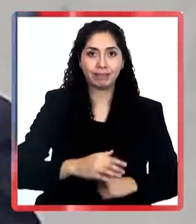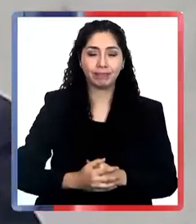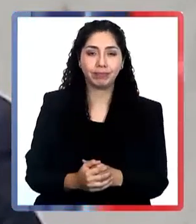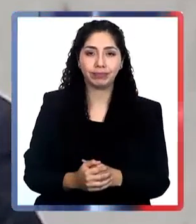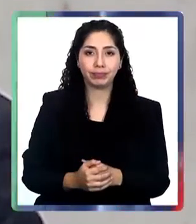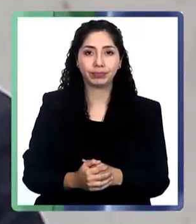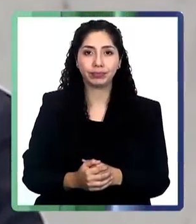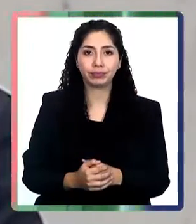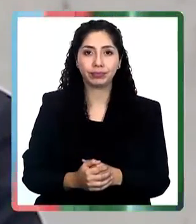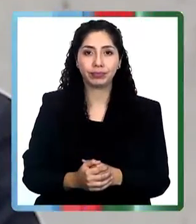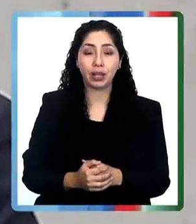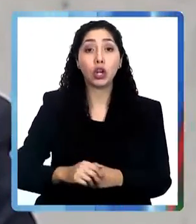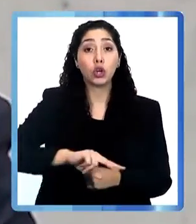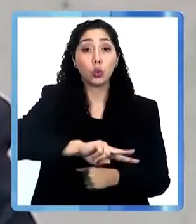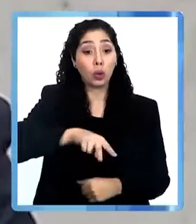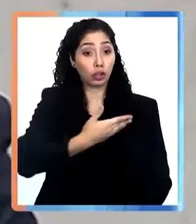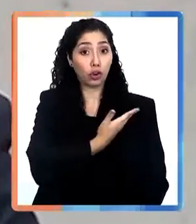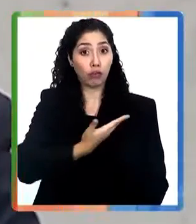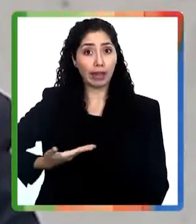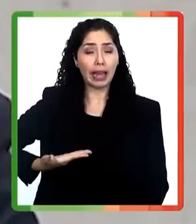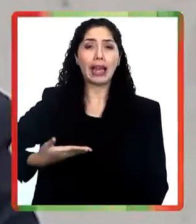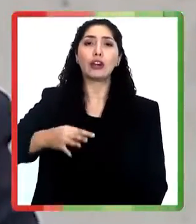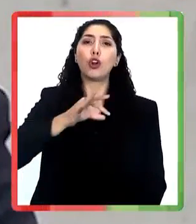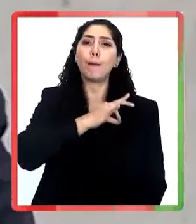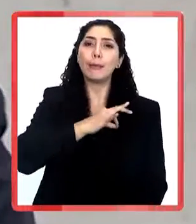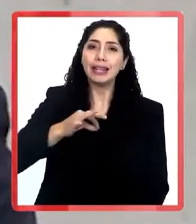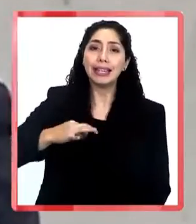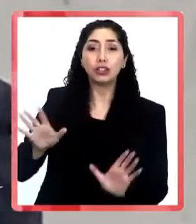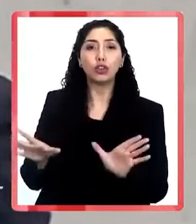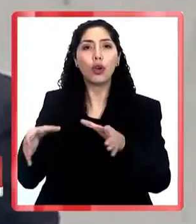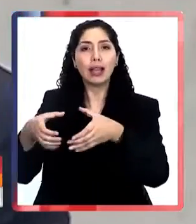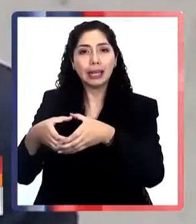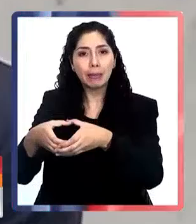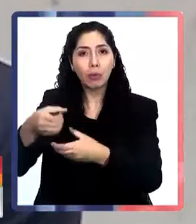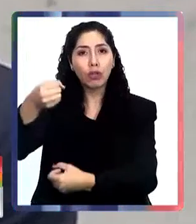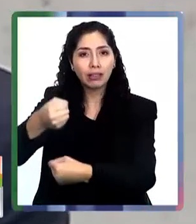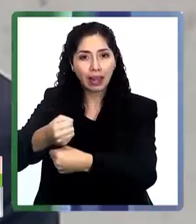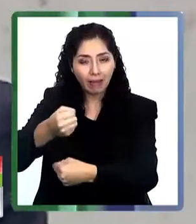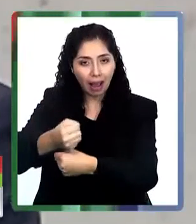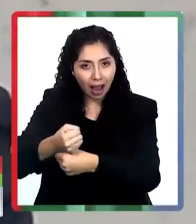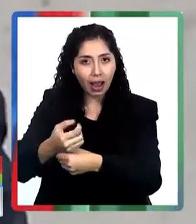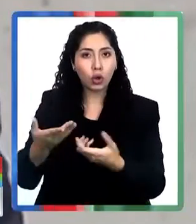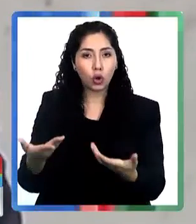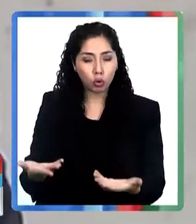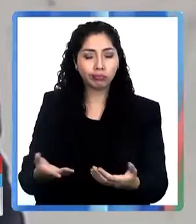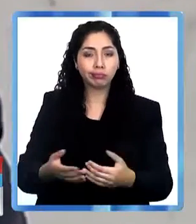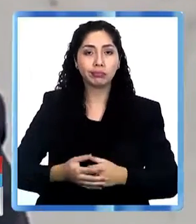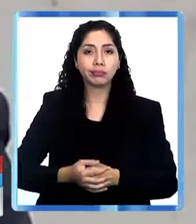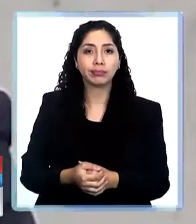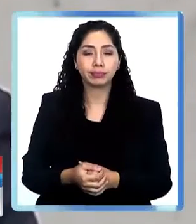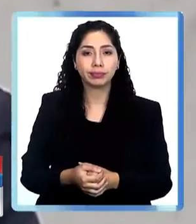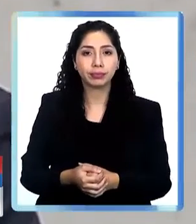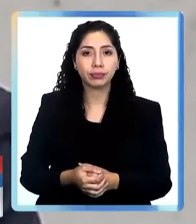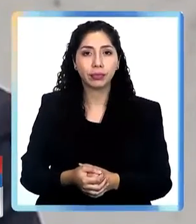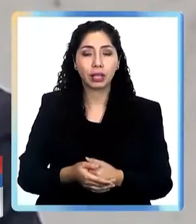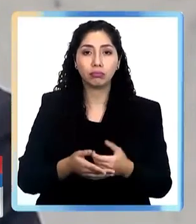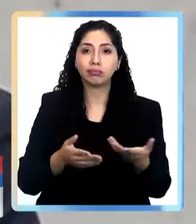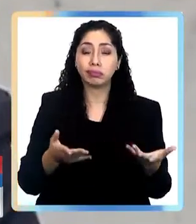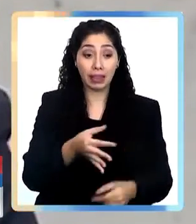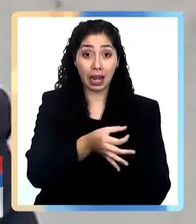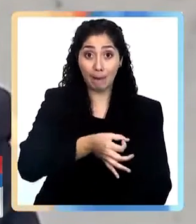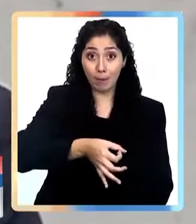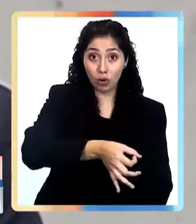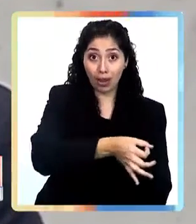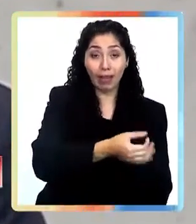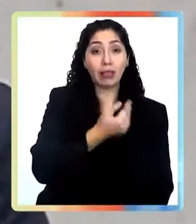hemos desplegado junto con nuestro gobierno nuestros ministros y nuestros equipos de trabajo tanto desde la